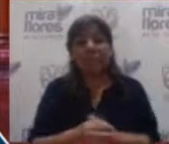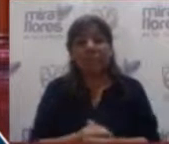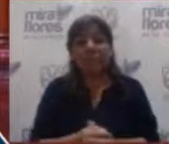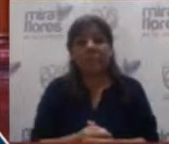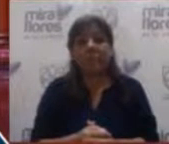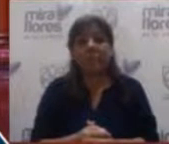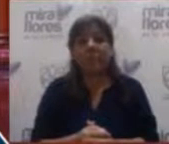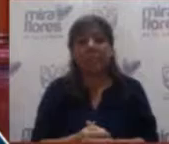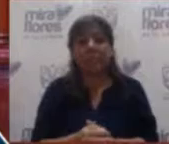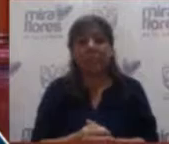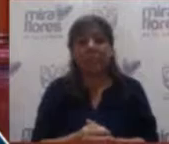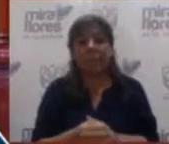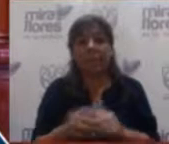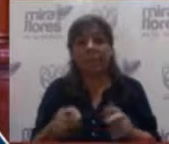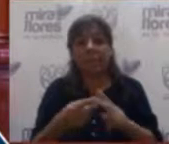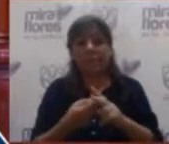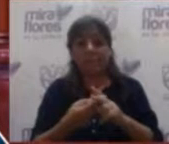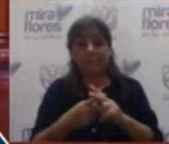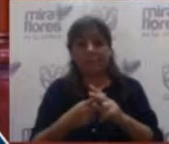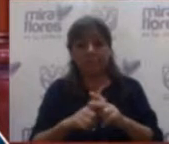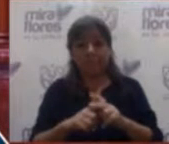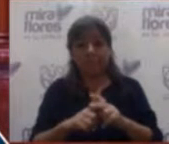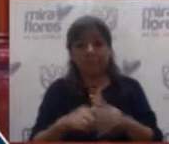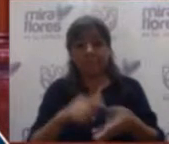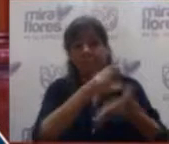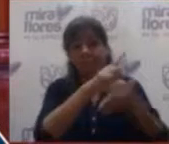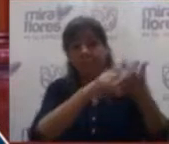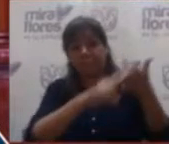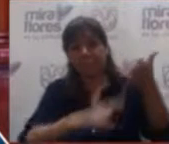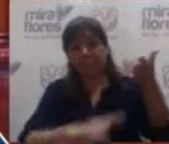vamos a dar inicio a la sesión tomando la lista del caso.